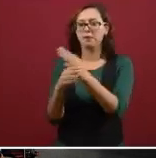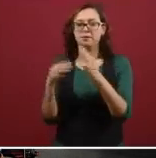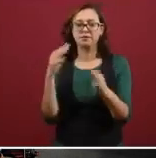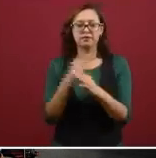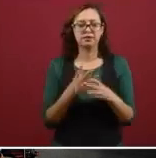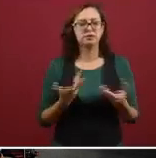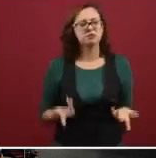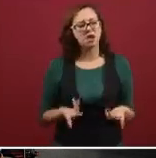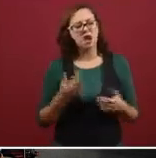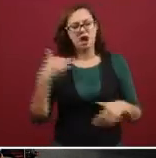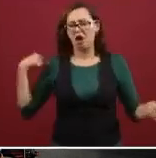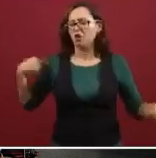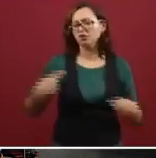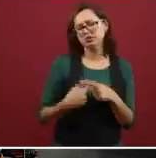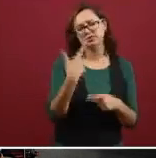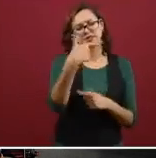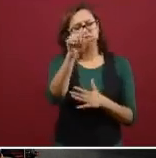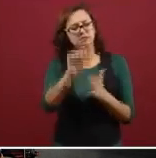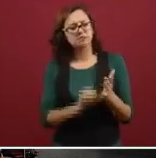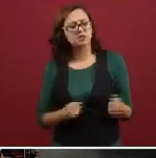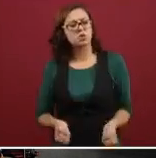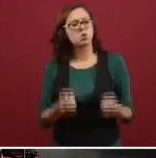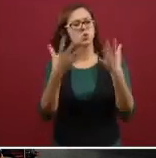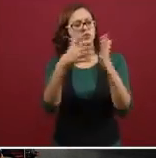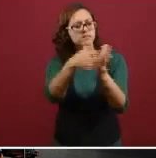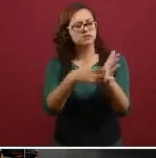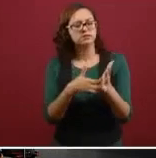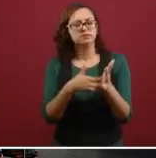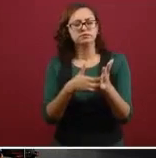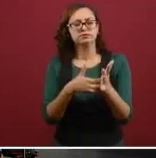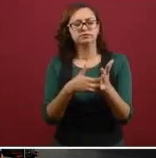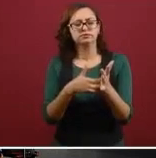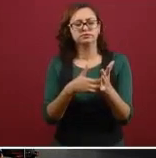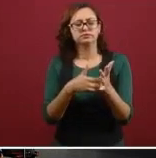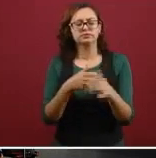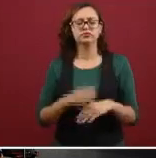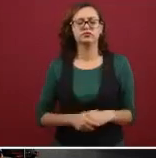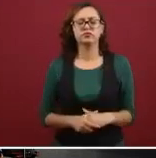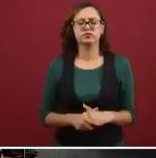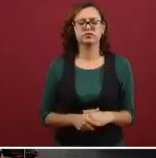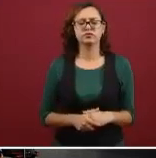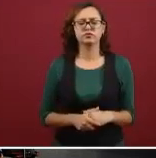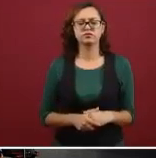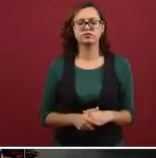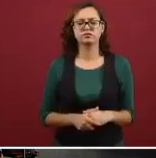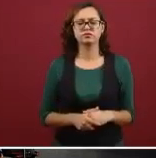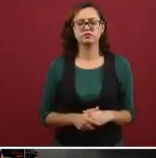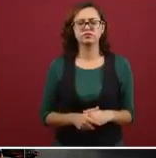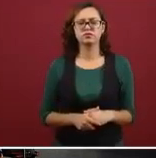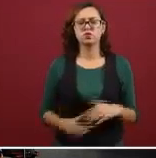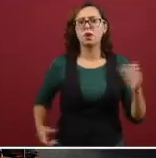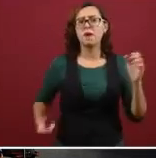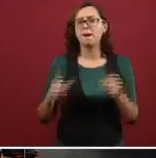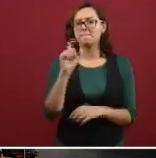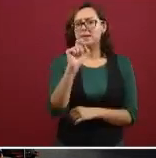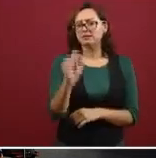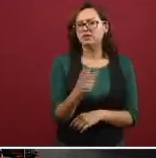nos hemos ahorrado? En las contrataciones de los 22 nuevos campos. De los 22 nuevos